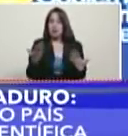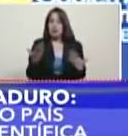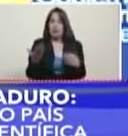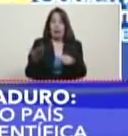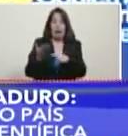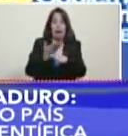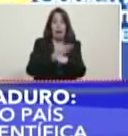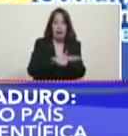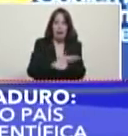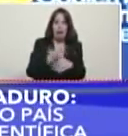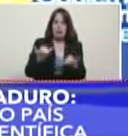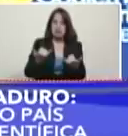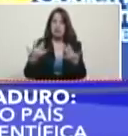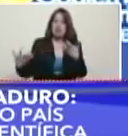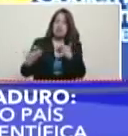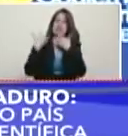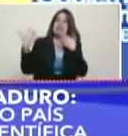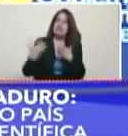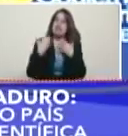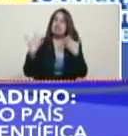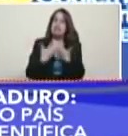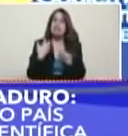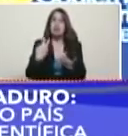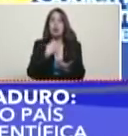a una guerra económica, bueno, que